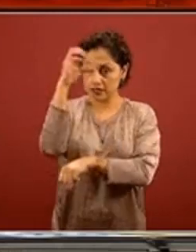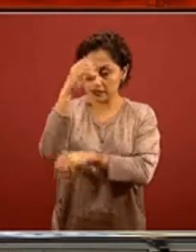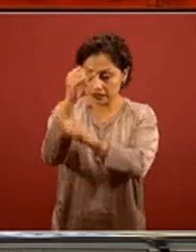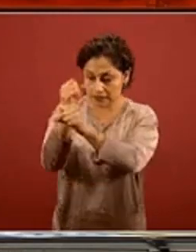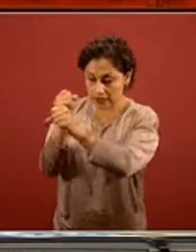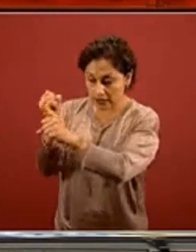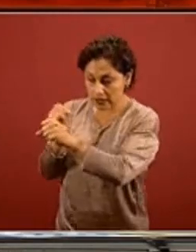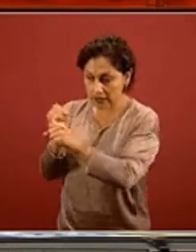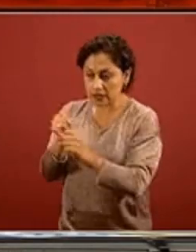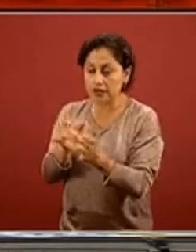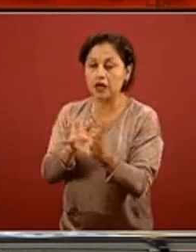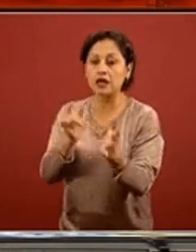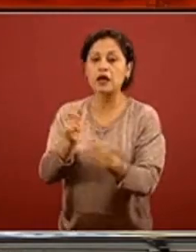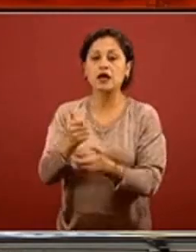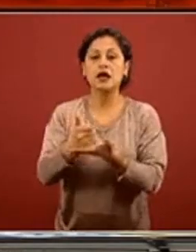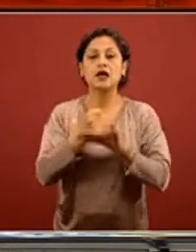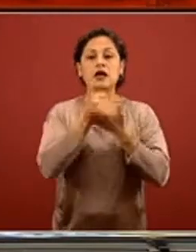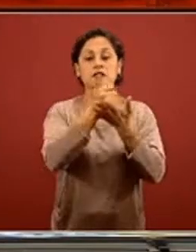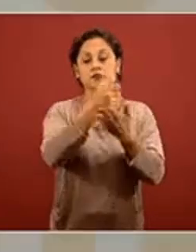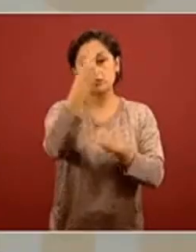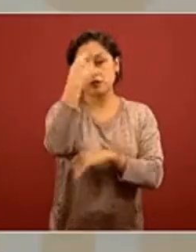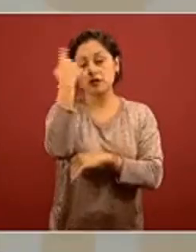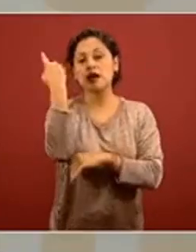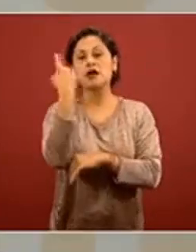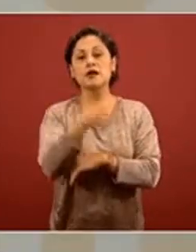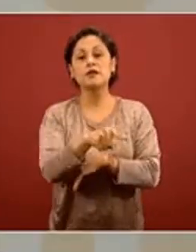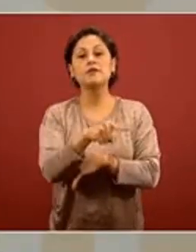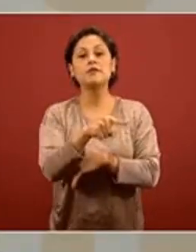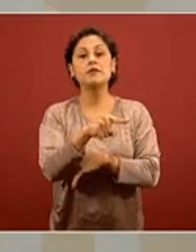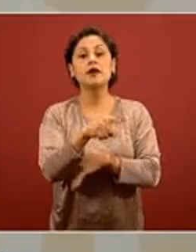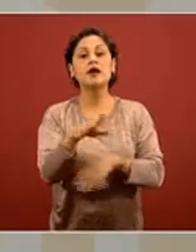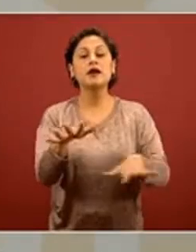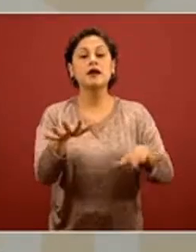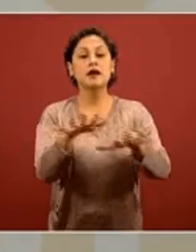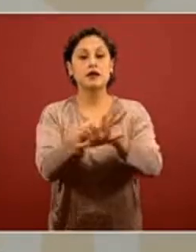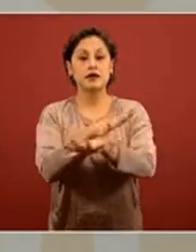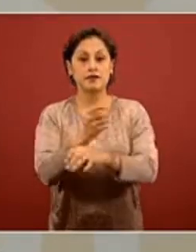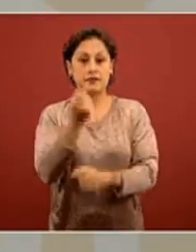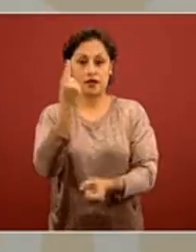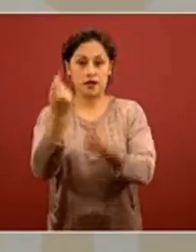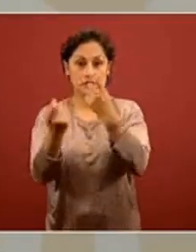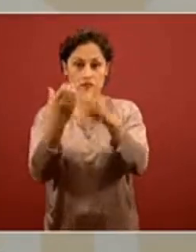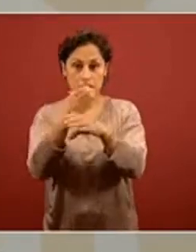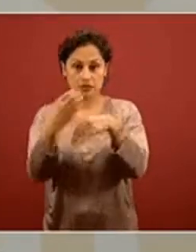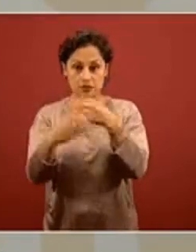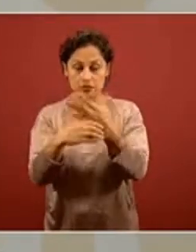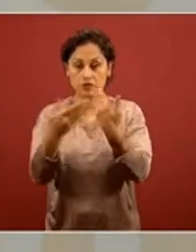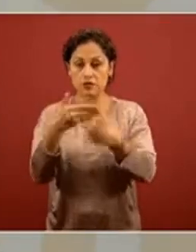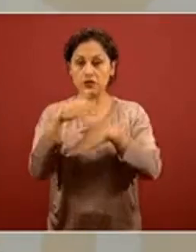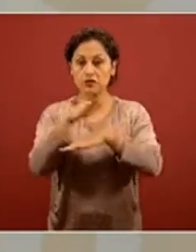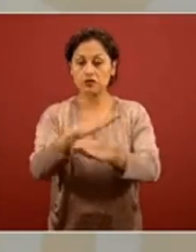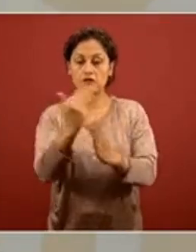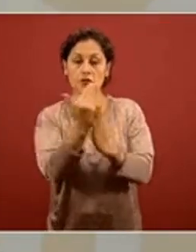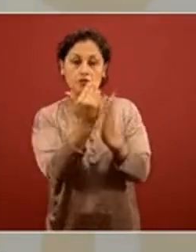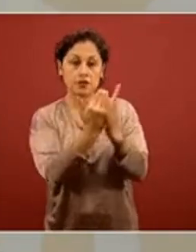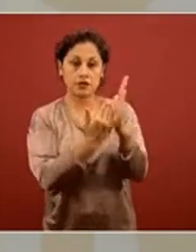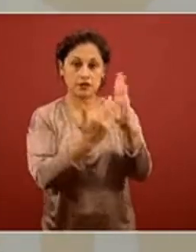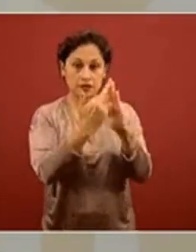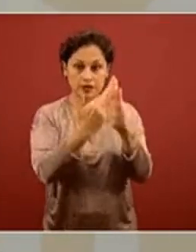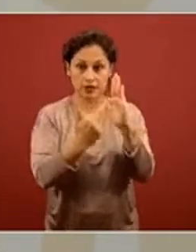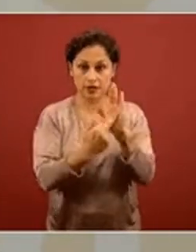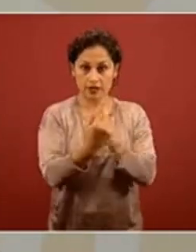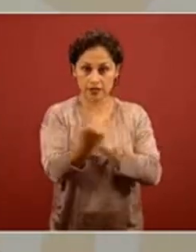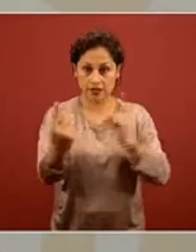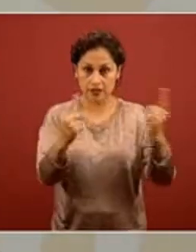algunos pequeños cambios sobre las medidas de mitigación y control, y hablaremos en particular del tema de